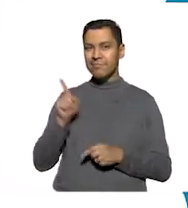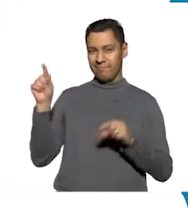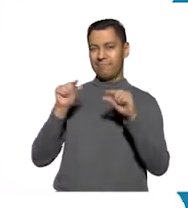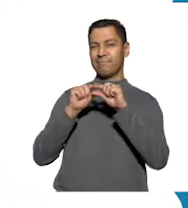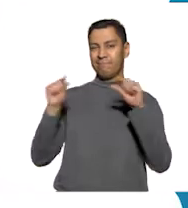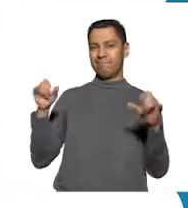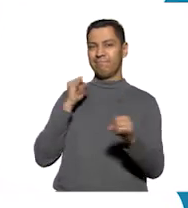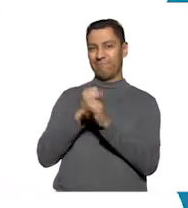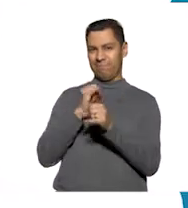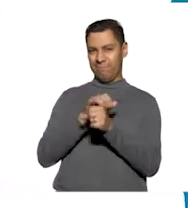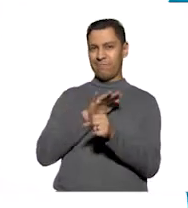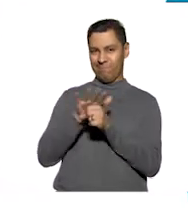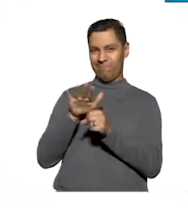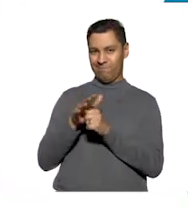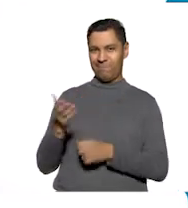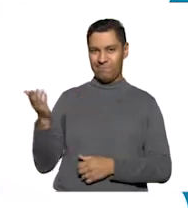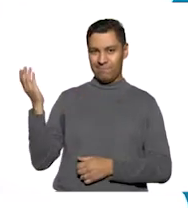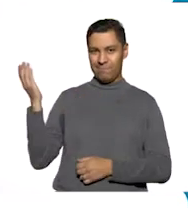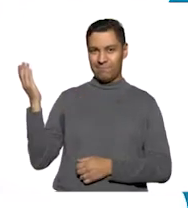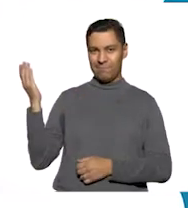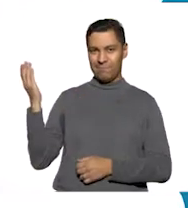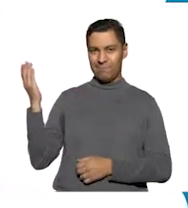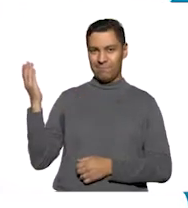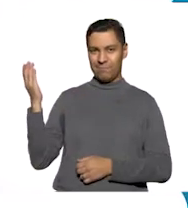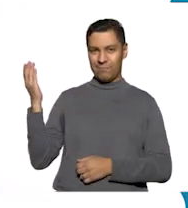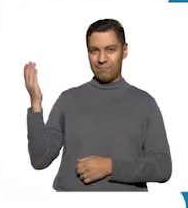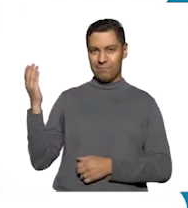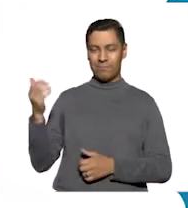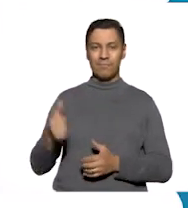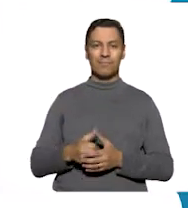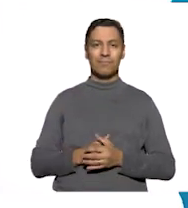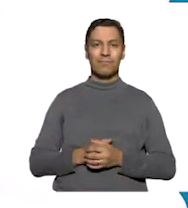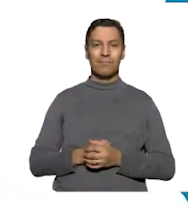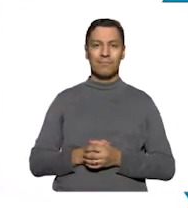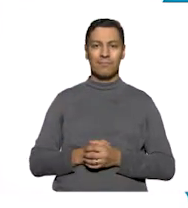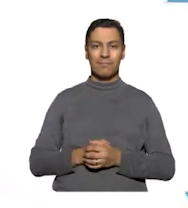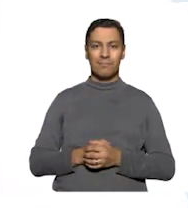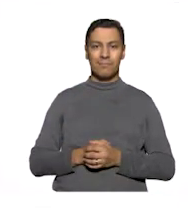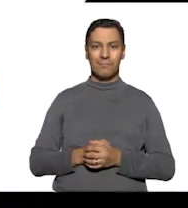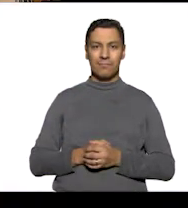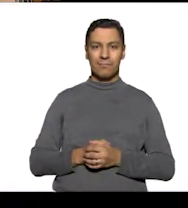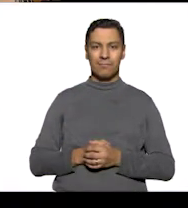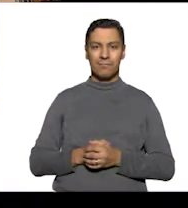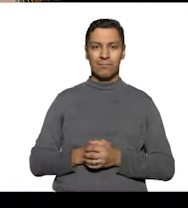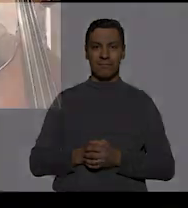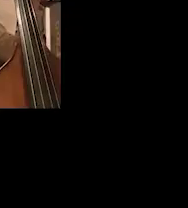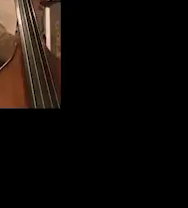siguiente liga: aprendeencasa.sep.gov.mx.